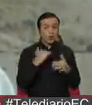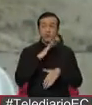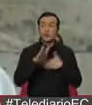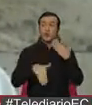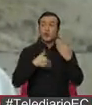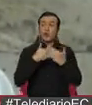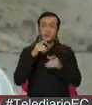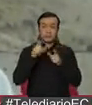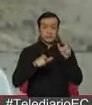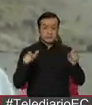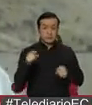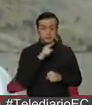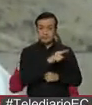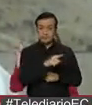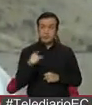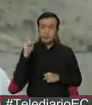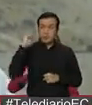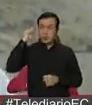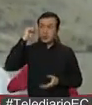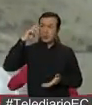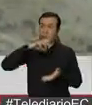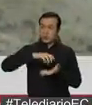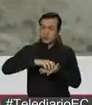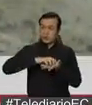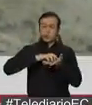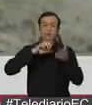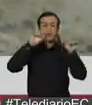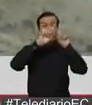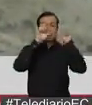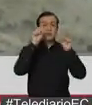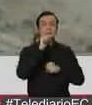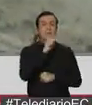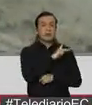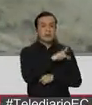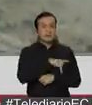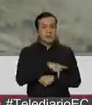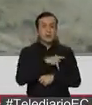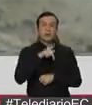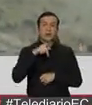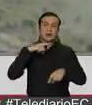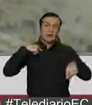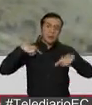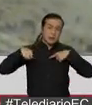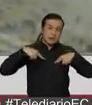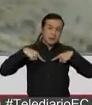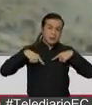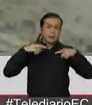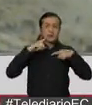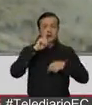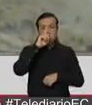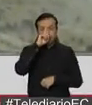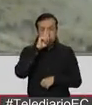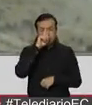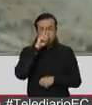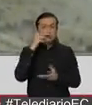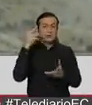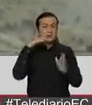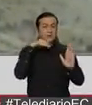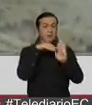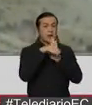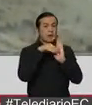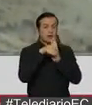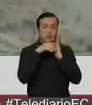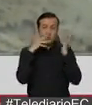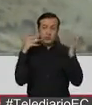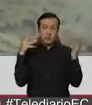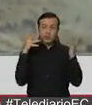los actores, al gobierno, al sector privado, a los empleadores, a los empleados, a los banqueros,